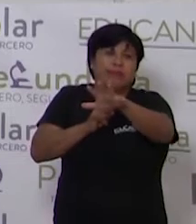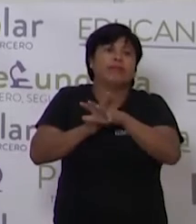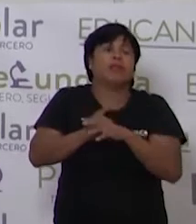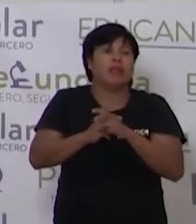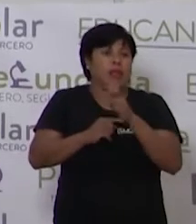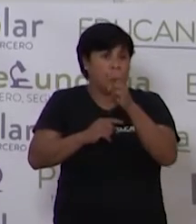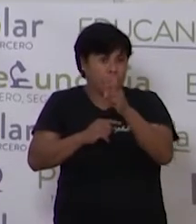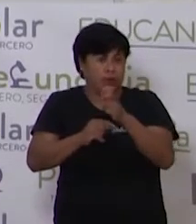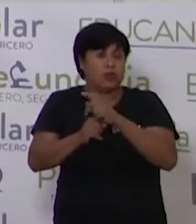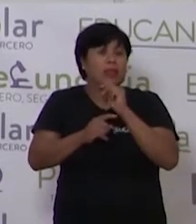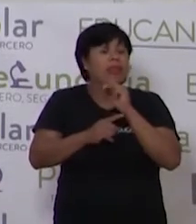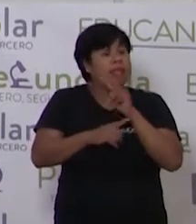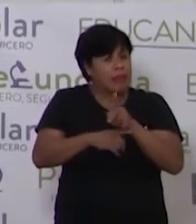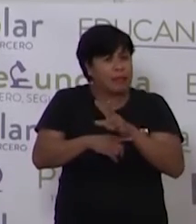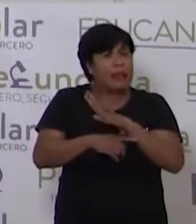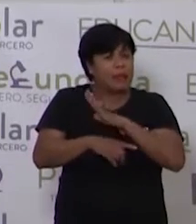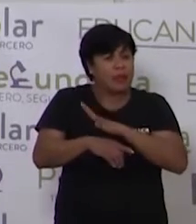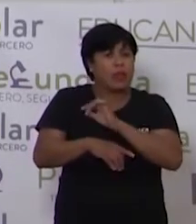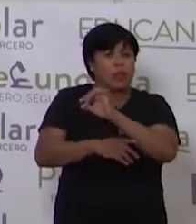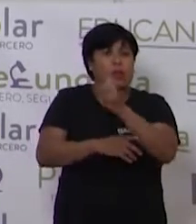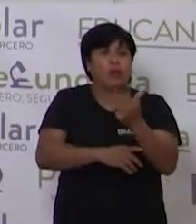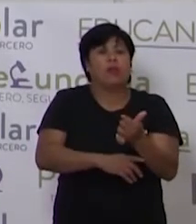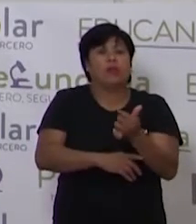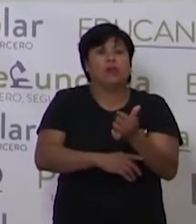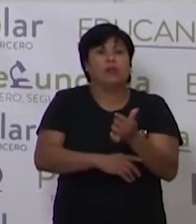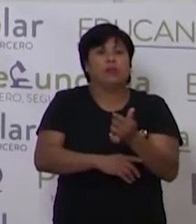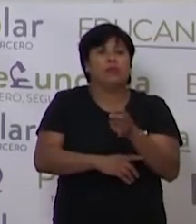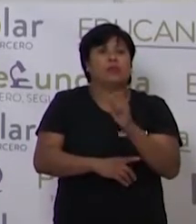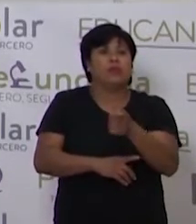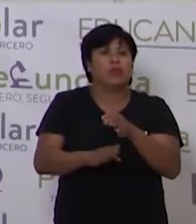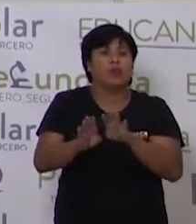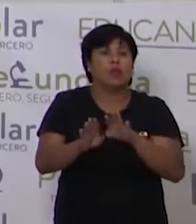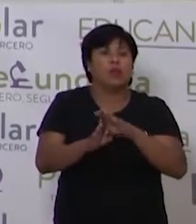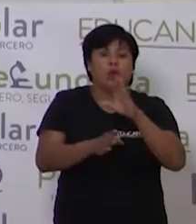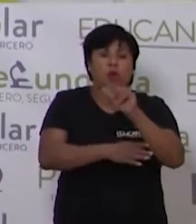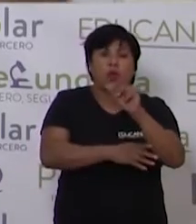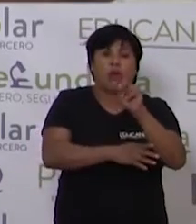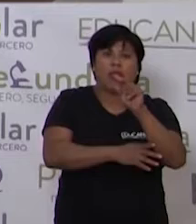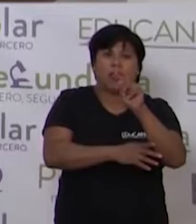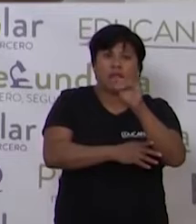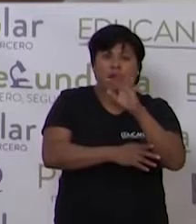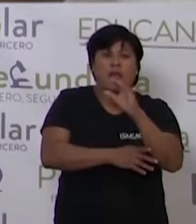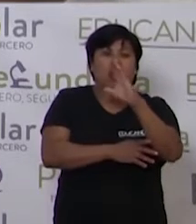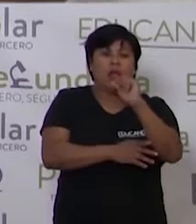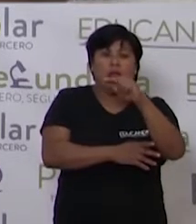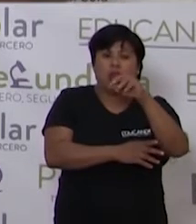Y también una ecuación cuadrática canónica